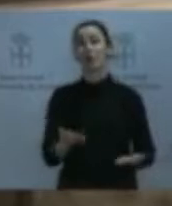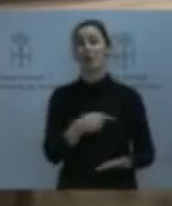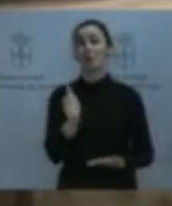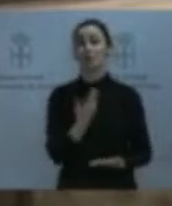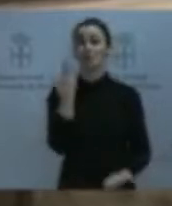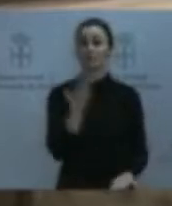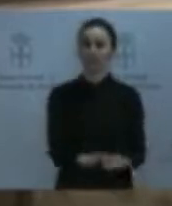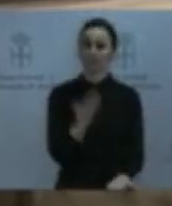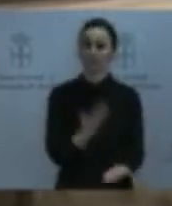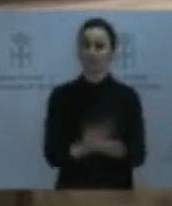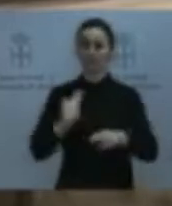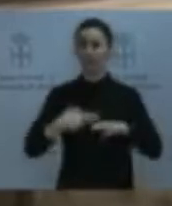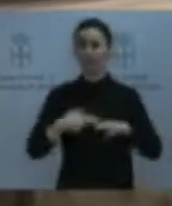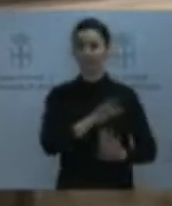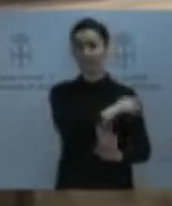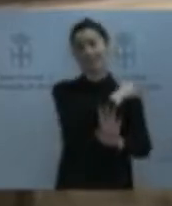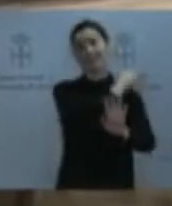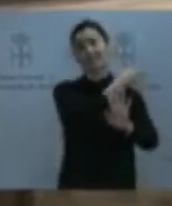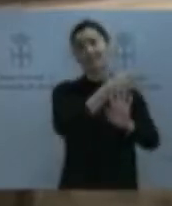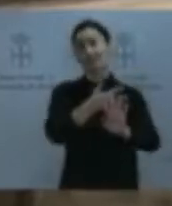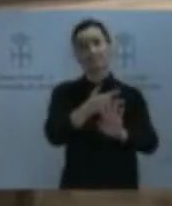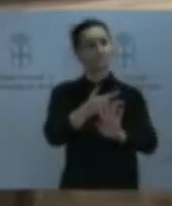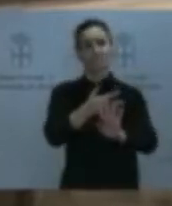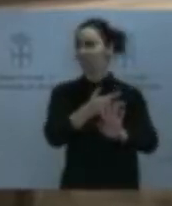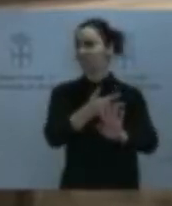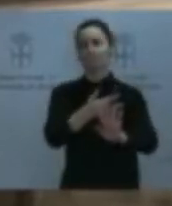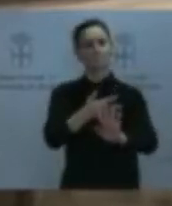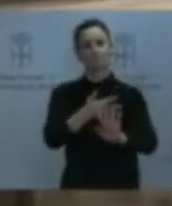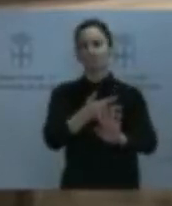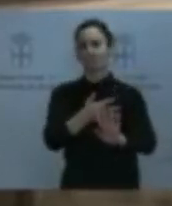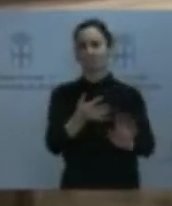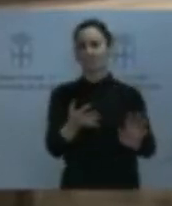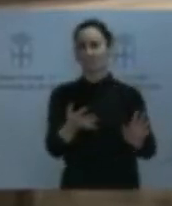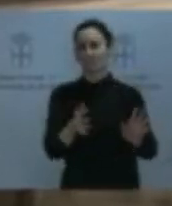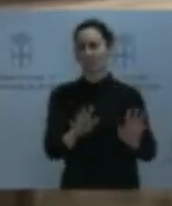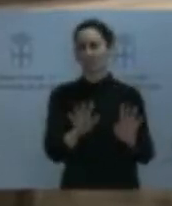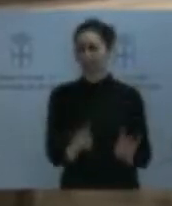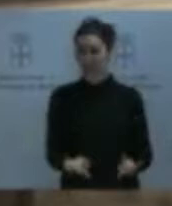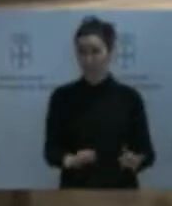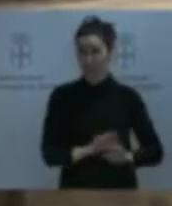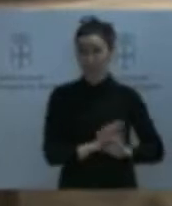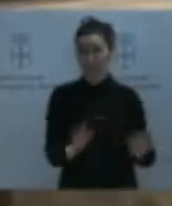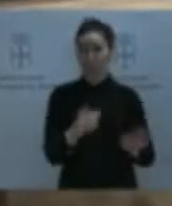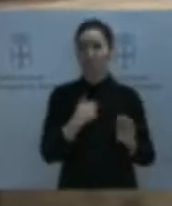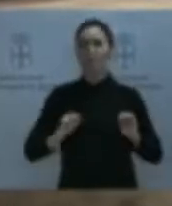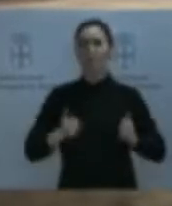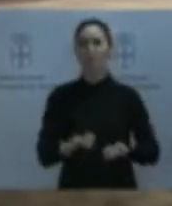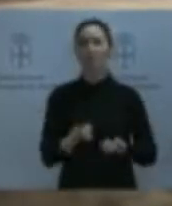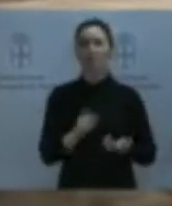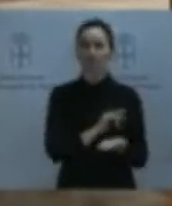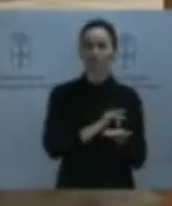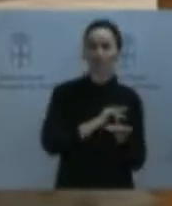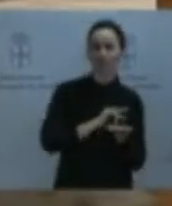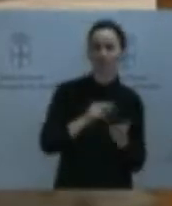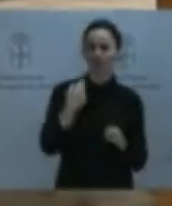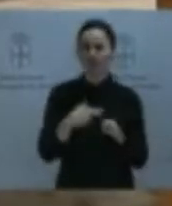no han dado resultados. Y yo parto de que en buena medida la agenda política, no solamente de su Gobierno, sino en el